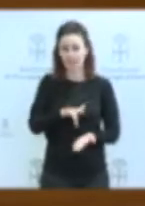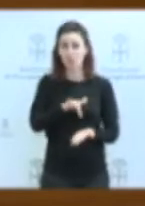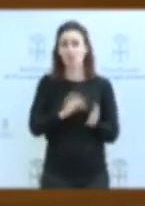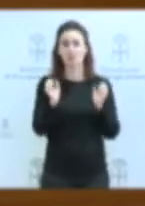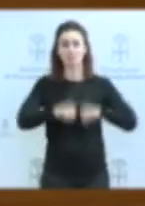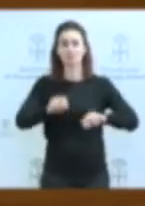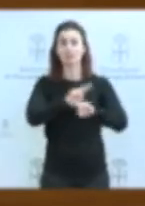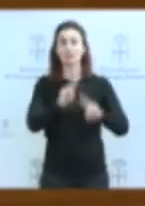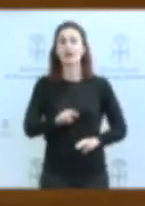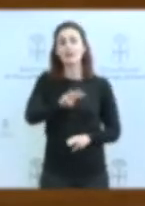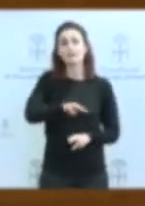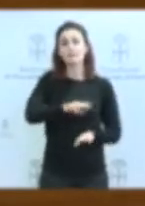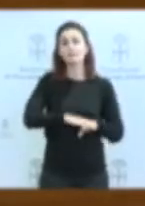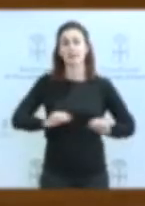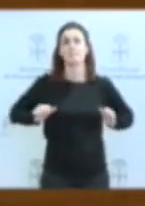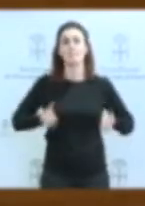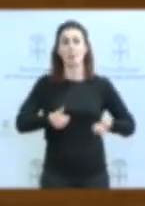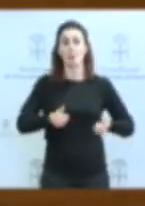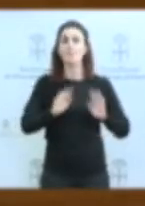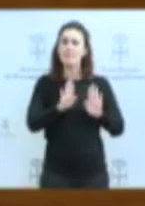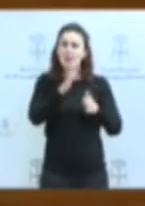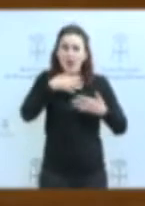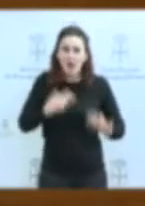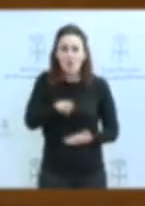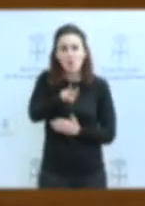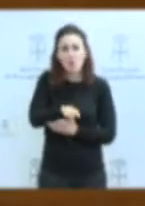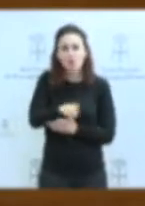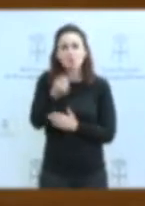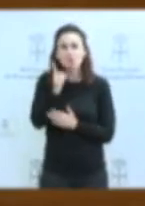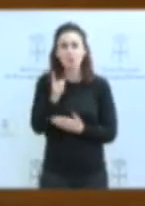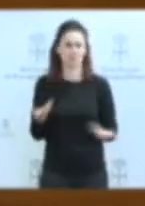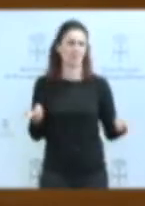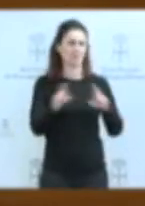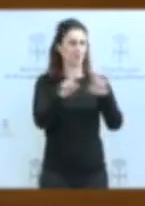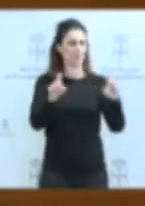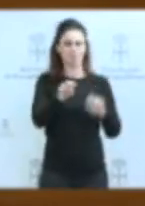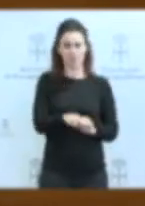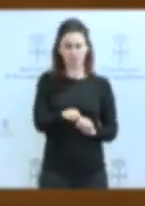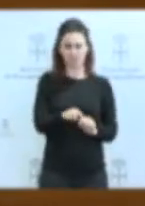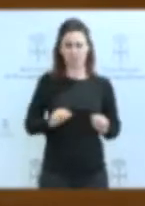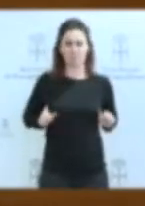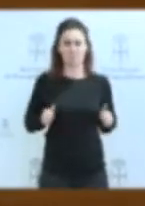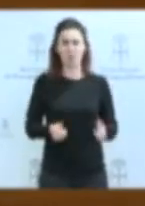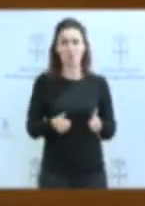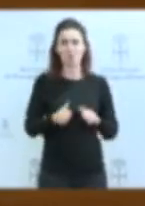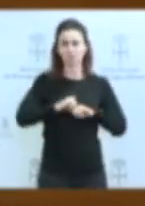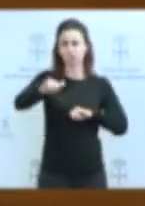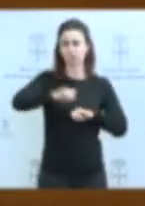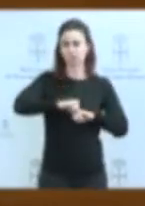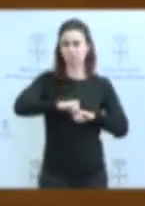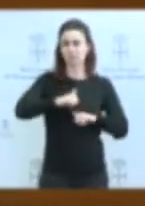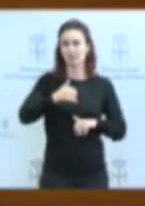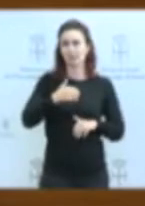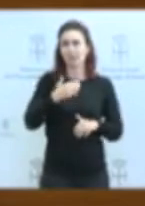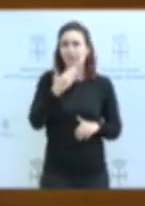ahora dan 2 meses. ¿Qué compañía en 2 meses puede poner en marcha una ruta? Todavía dificultan más que en el caso del convenio internacional y, desde